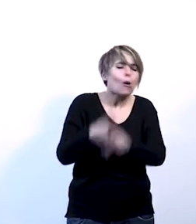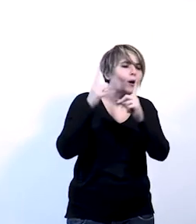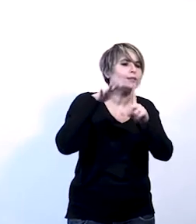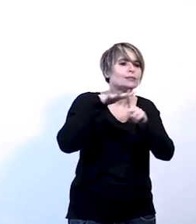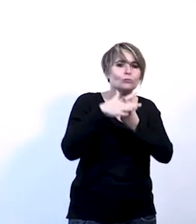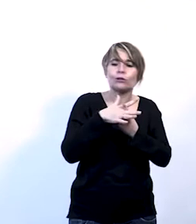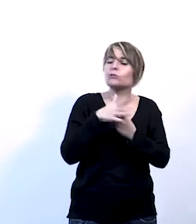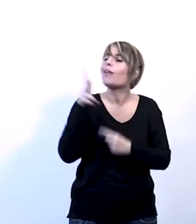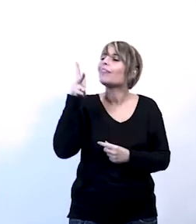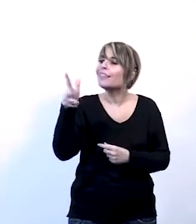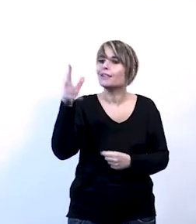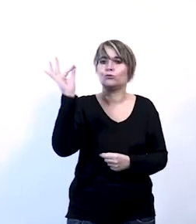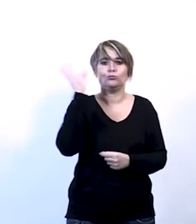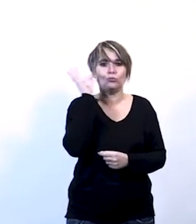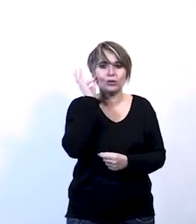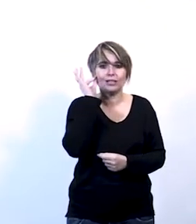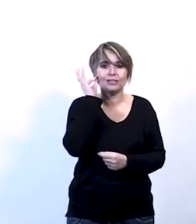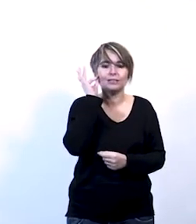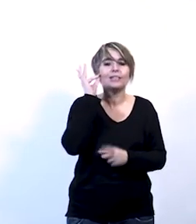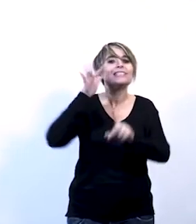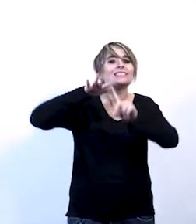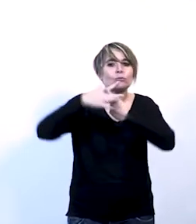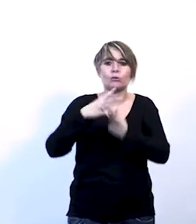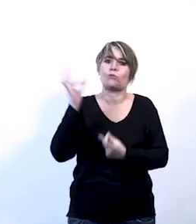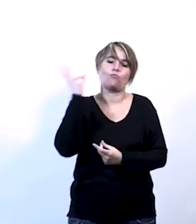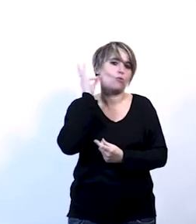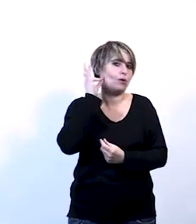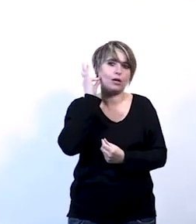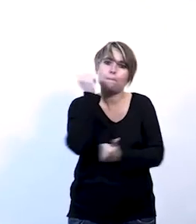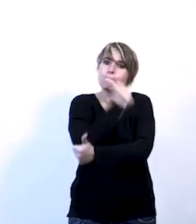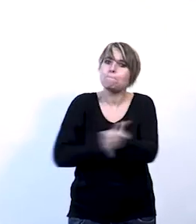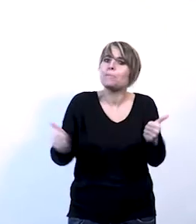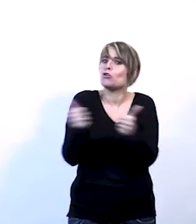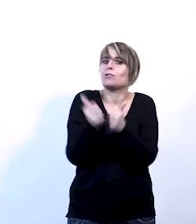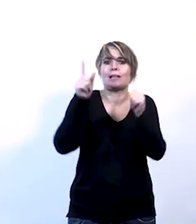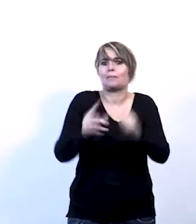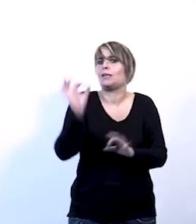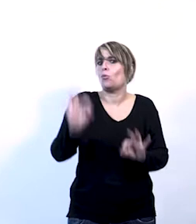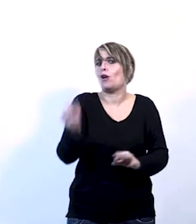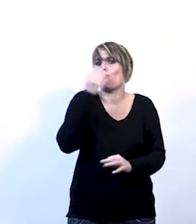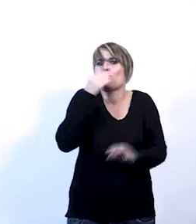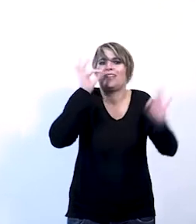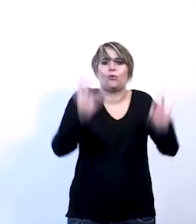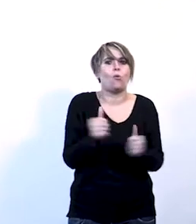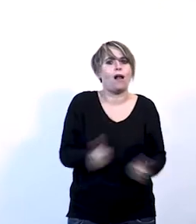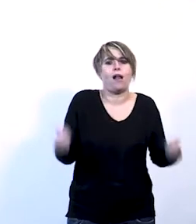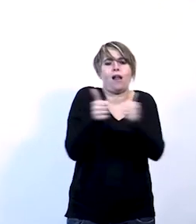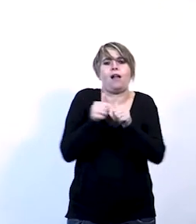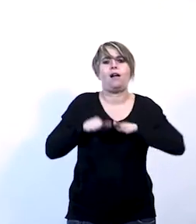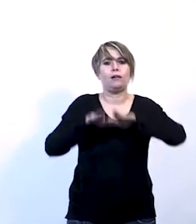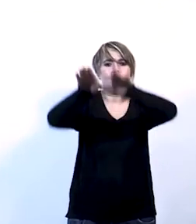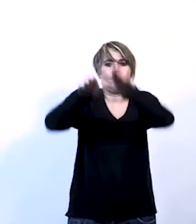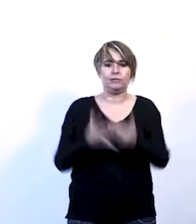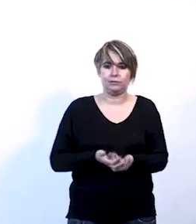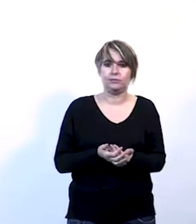los derechos de las mujeres y la situación de la mujer es tan importante como comer pan. Estamos allá, estamos